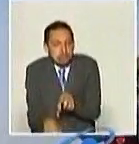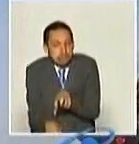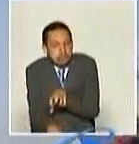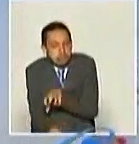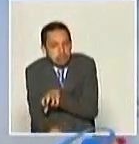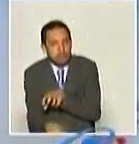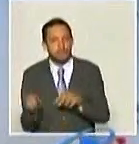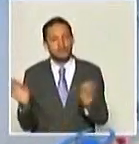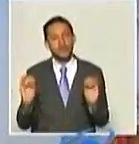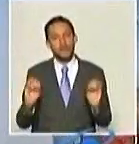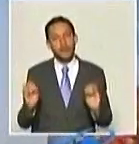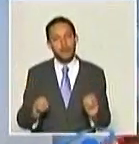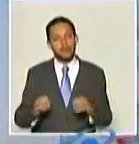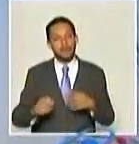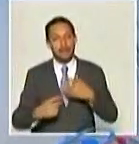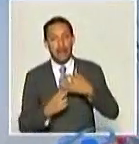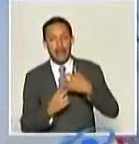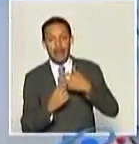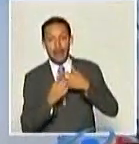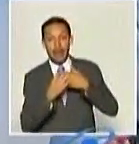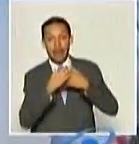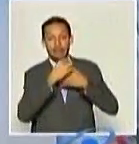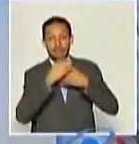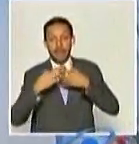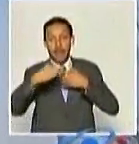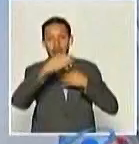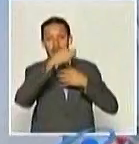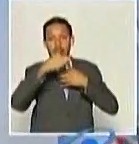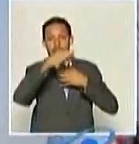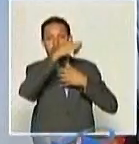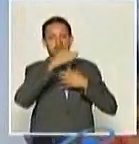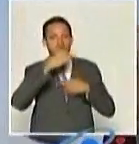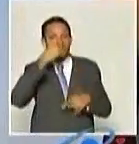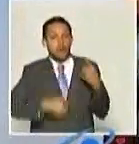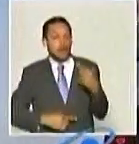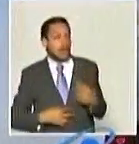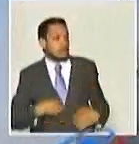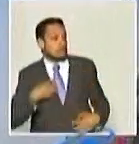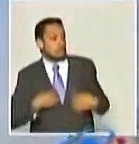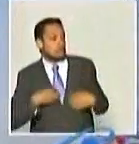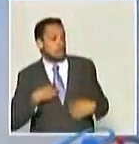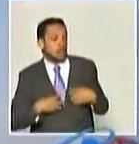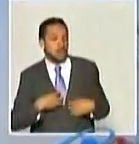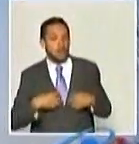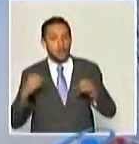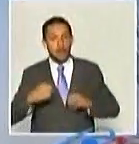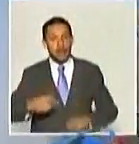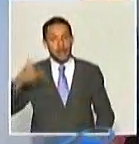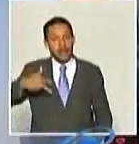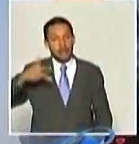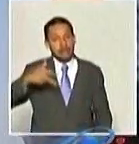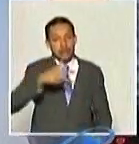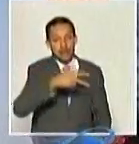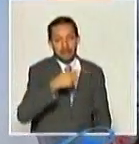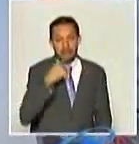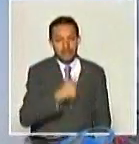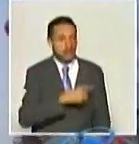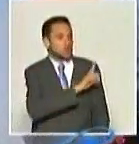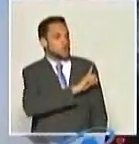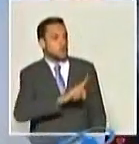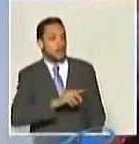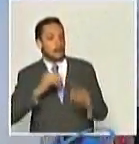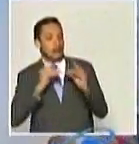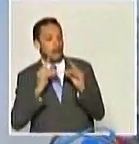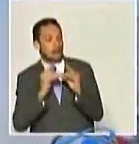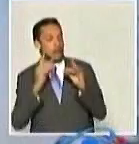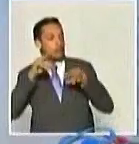paciente que no sube escalas, que le da miedo subir una escala, que le da miedo salir a la esquina. Entonces esta nueva técnica, digo aparentemente